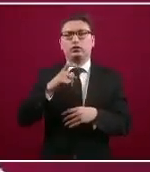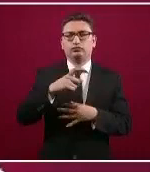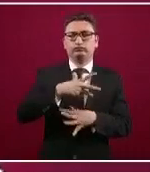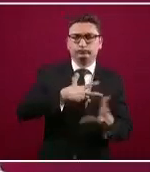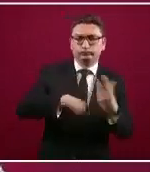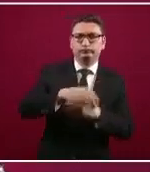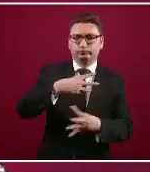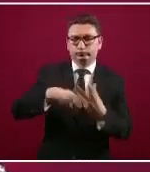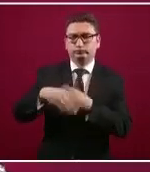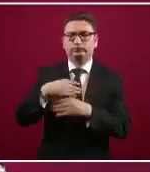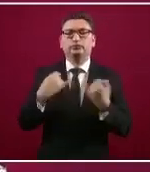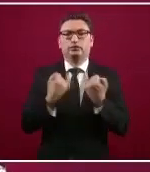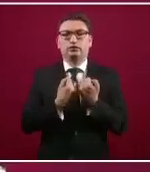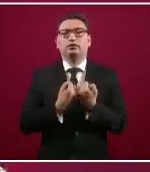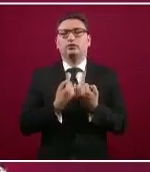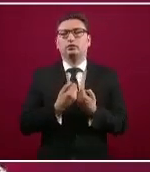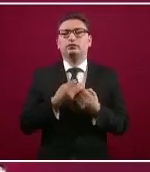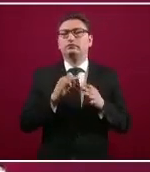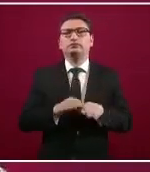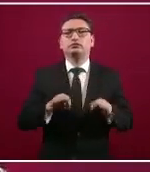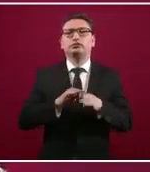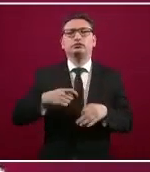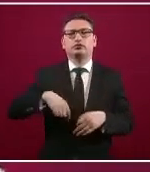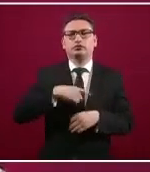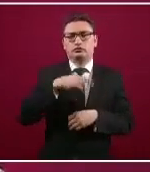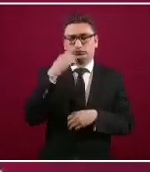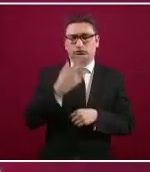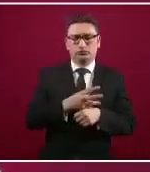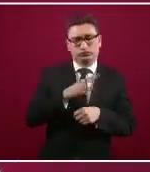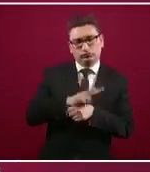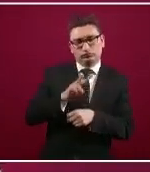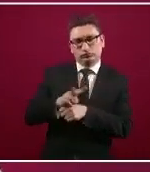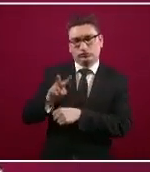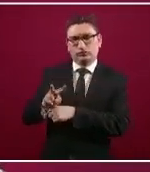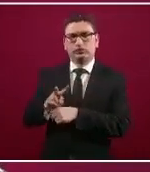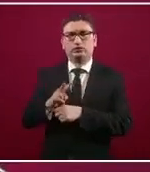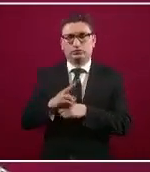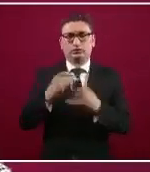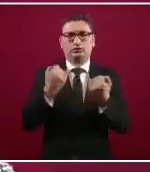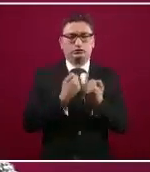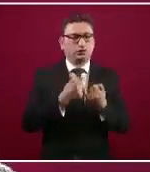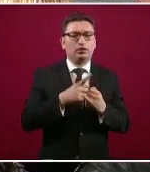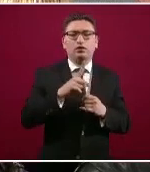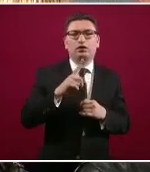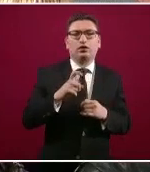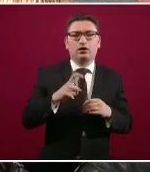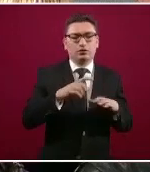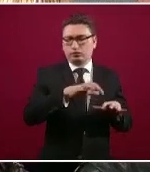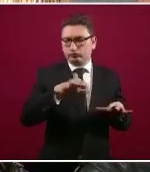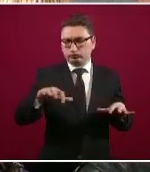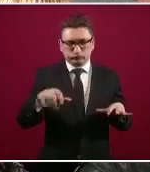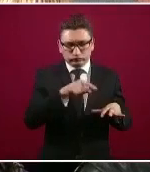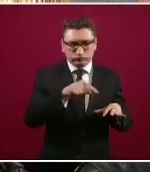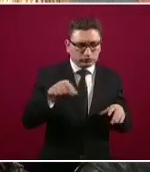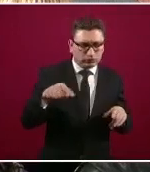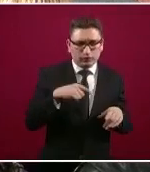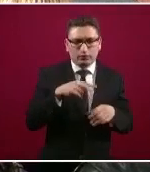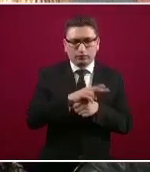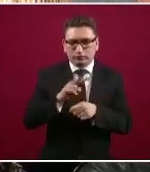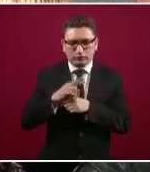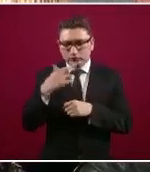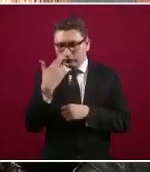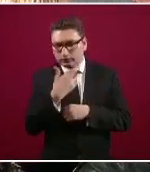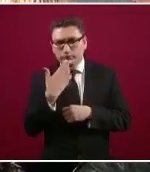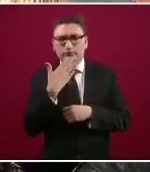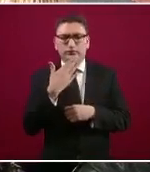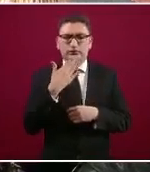también tenemos la función de vigilar la calidad de los diferentes cuerpos de agua. Y estamos trabajando en diversos